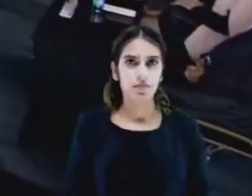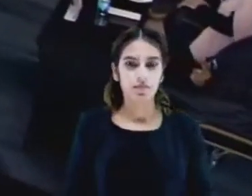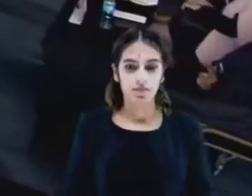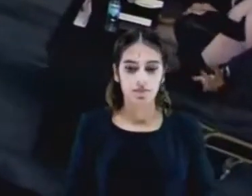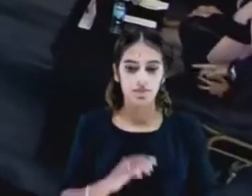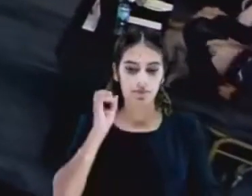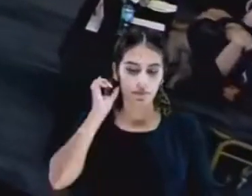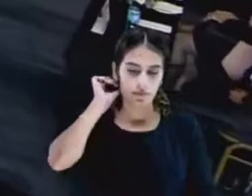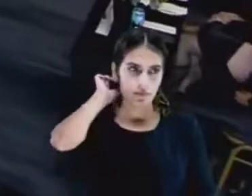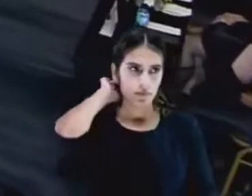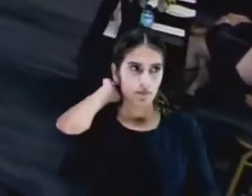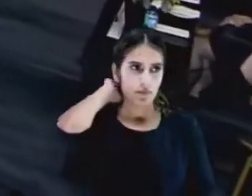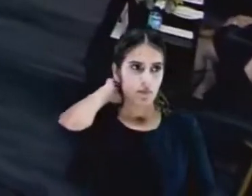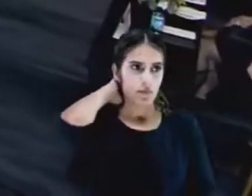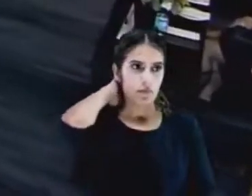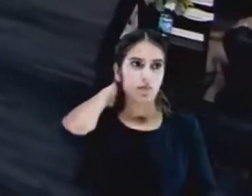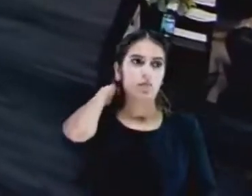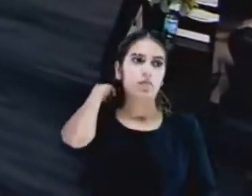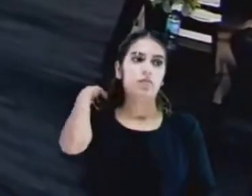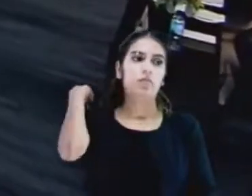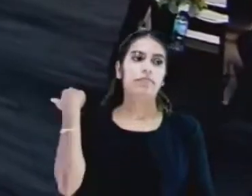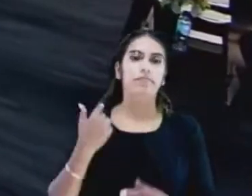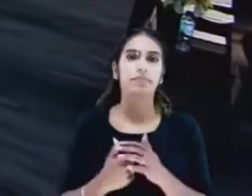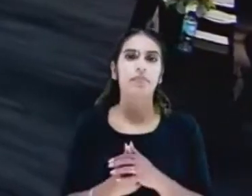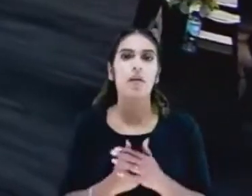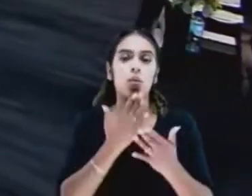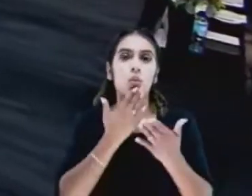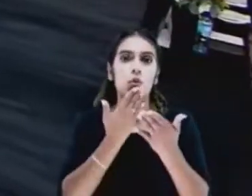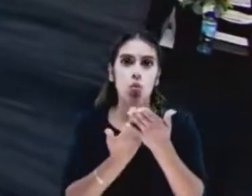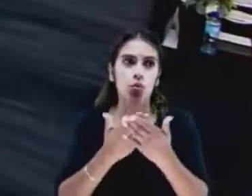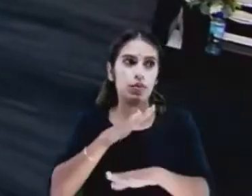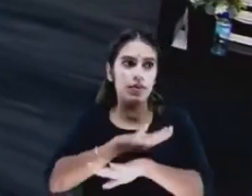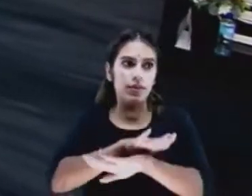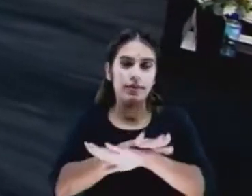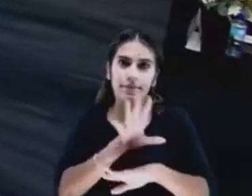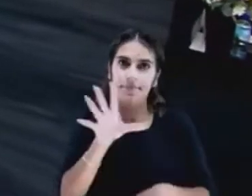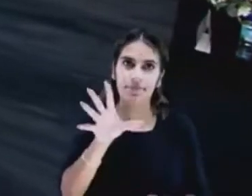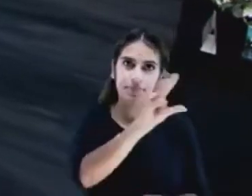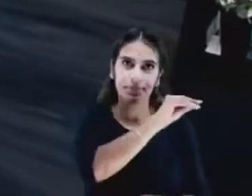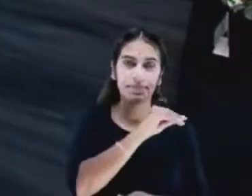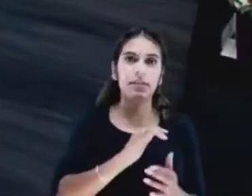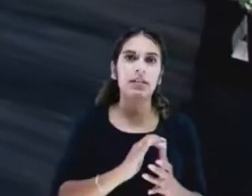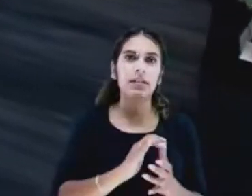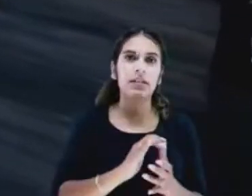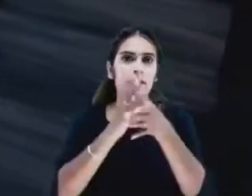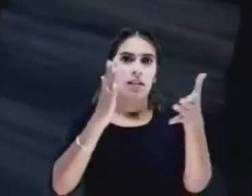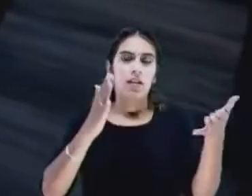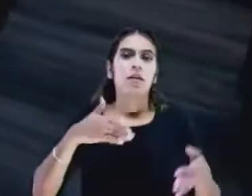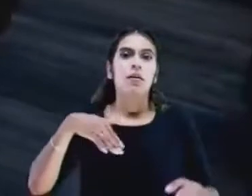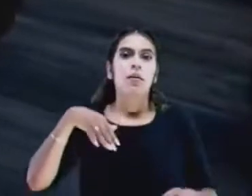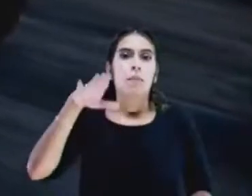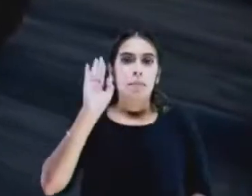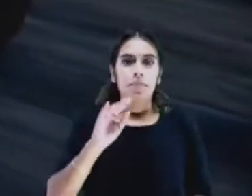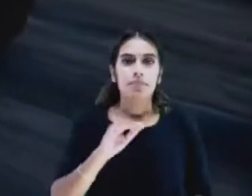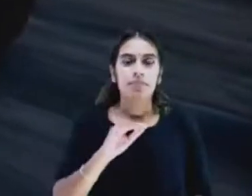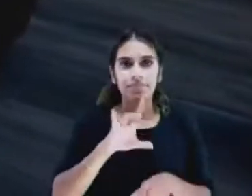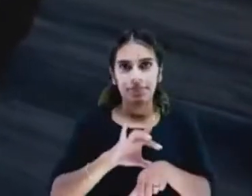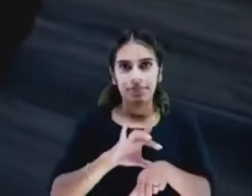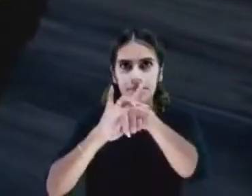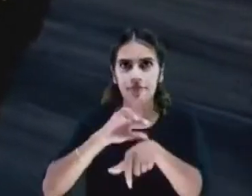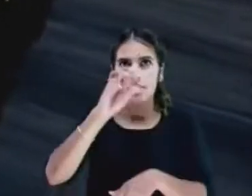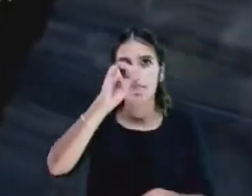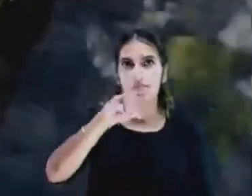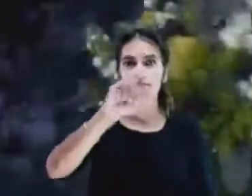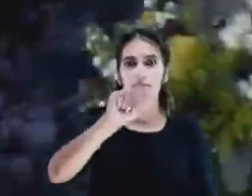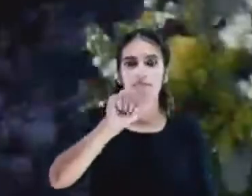ah muy buenas tardes a todos un saludo muy especial a la doctora marta novia al presidente con